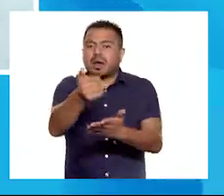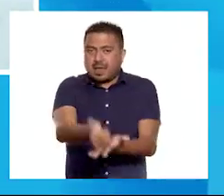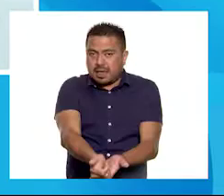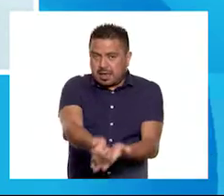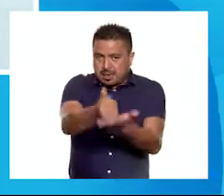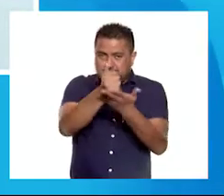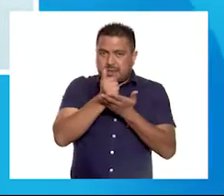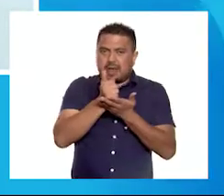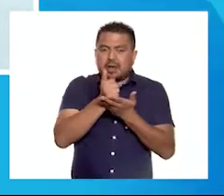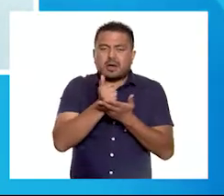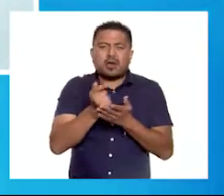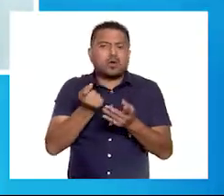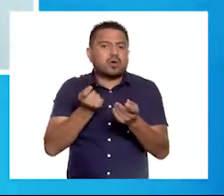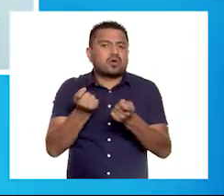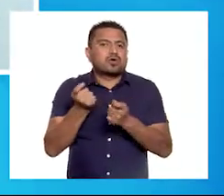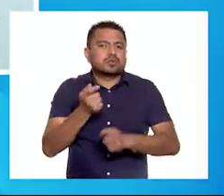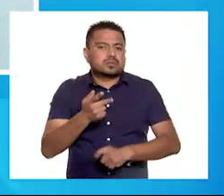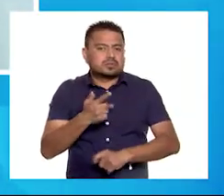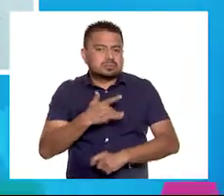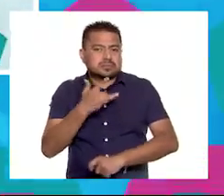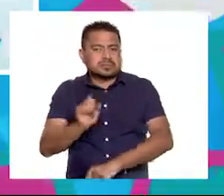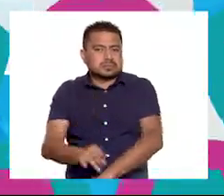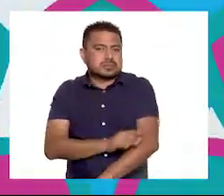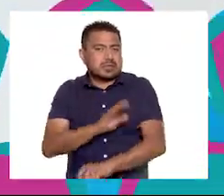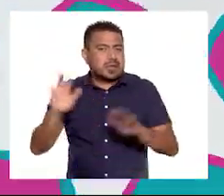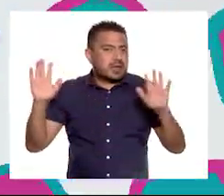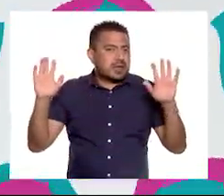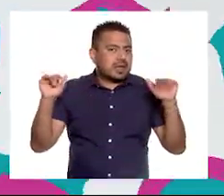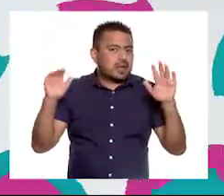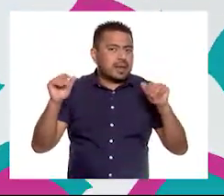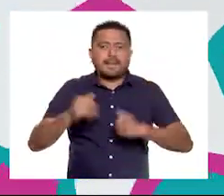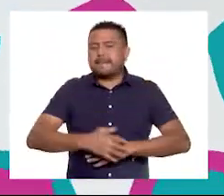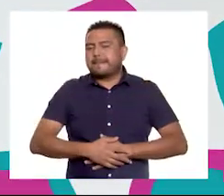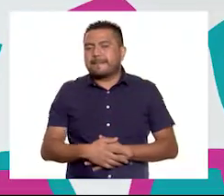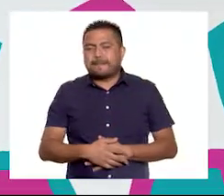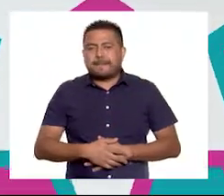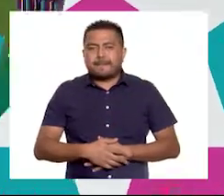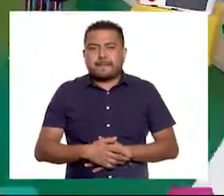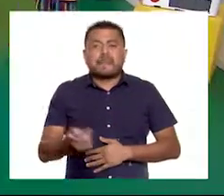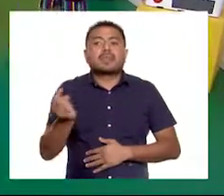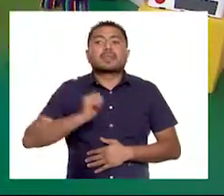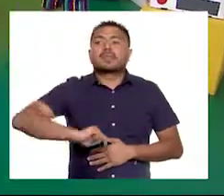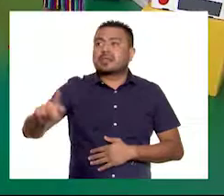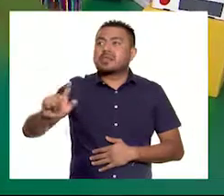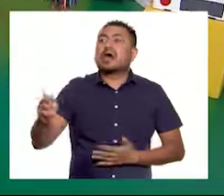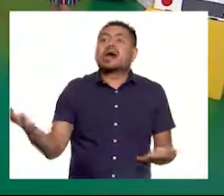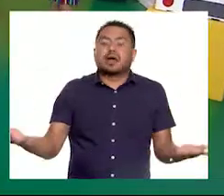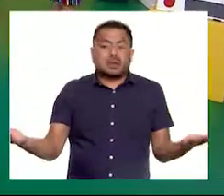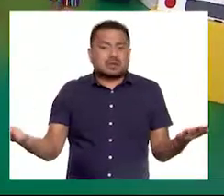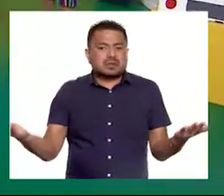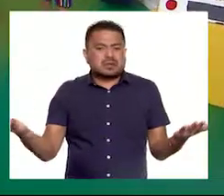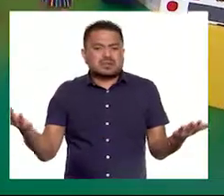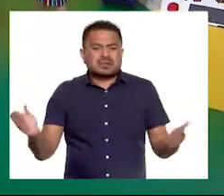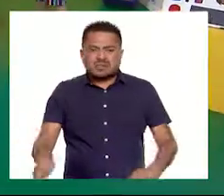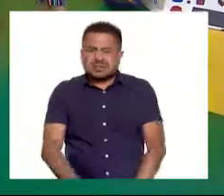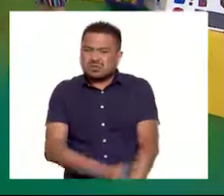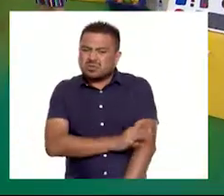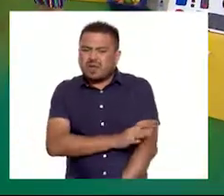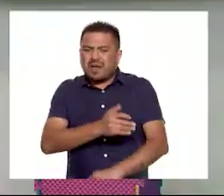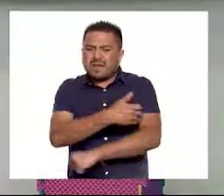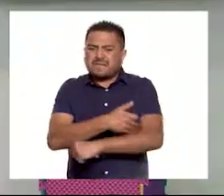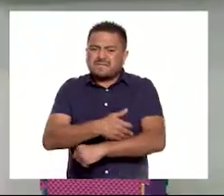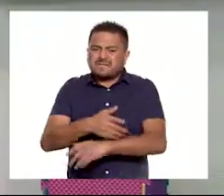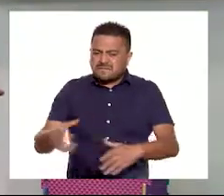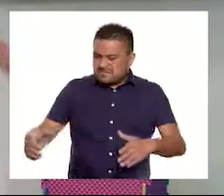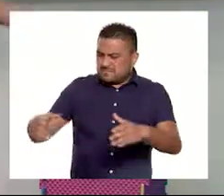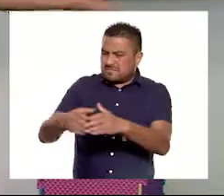ayudar a controlar mis emociones. ¡Adiós! ¿Qué tal, Montserrat, eh? Oye, las emociones de la